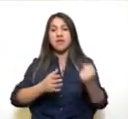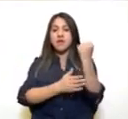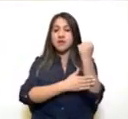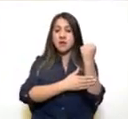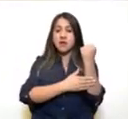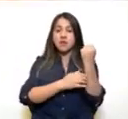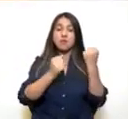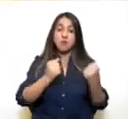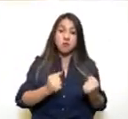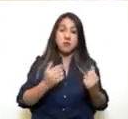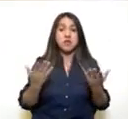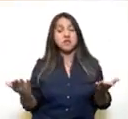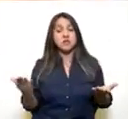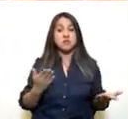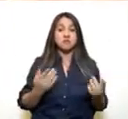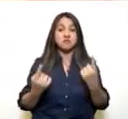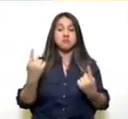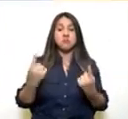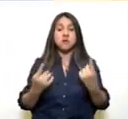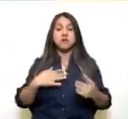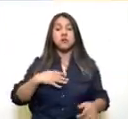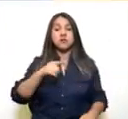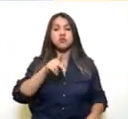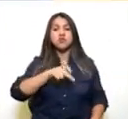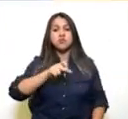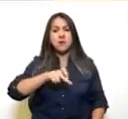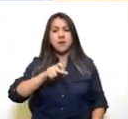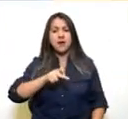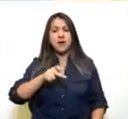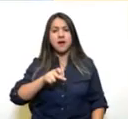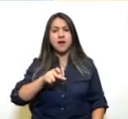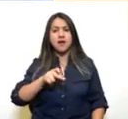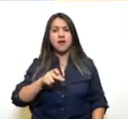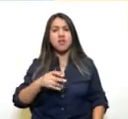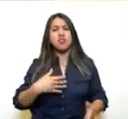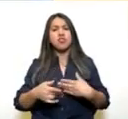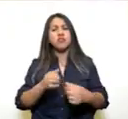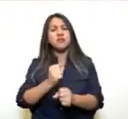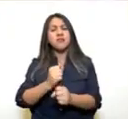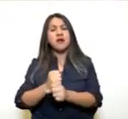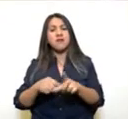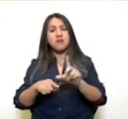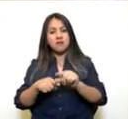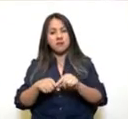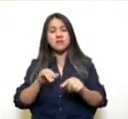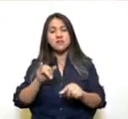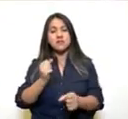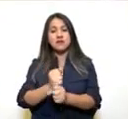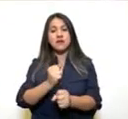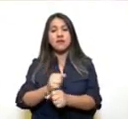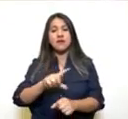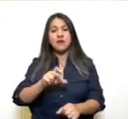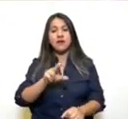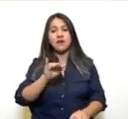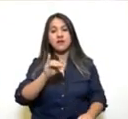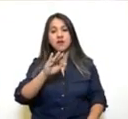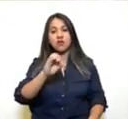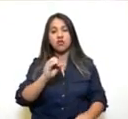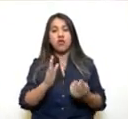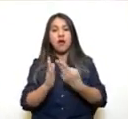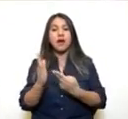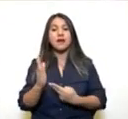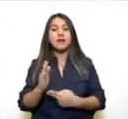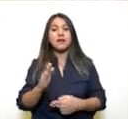sido el padre de la línea típica o trabajar entre imprenta negra para gráficos estudio en la arte gráfica